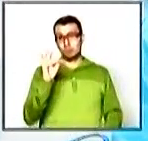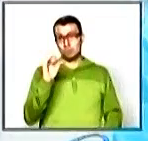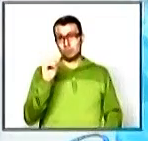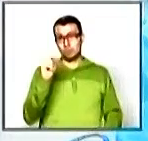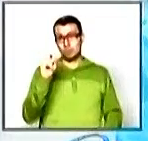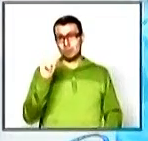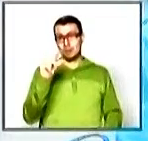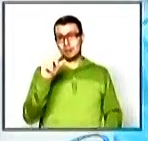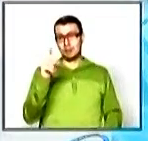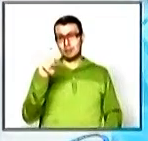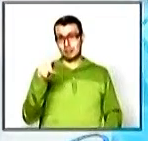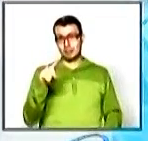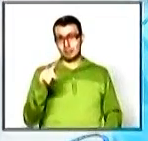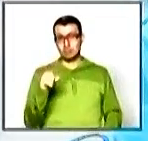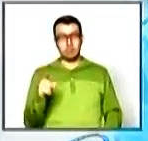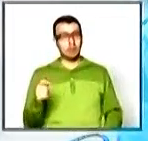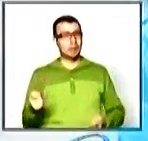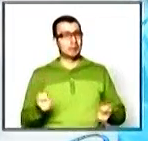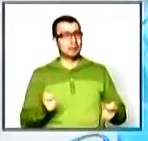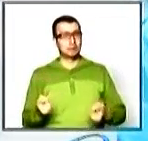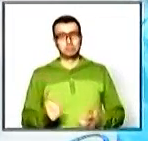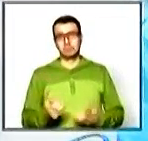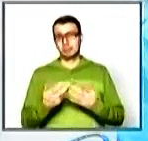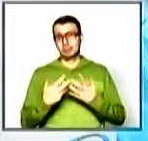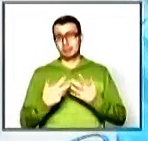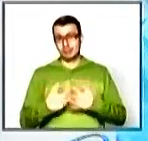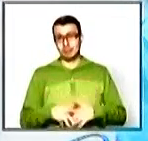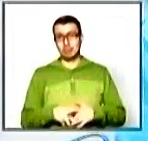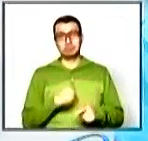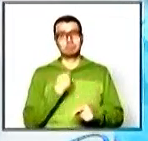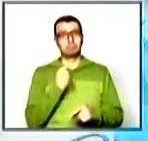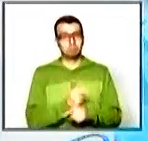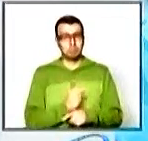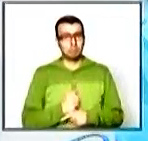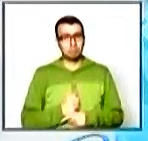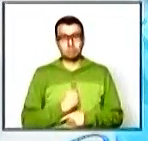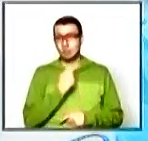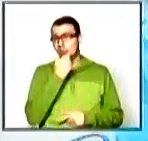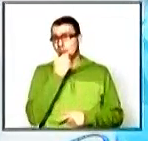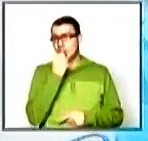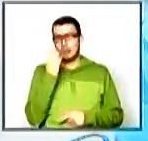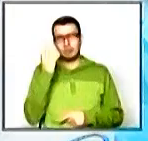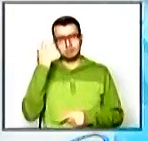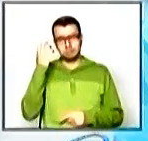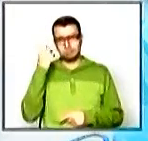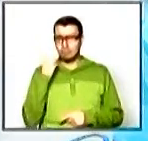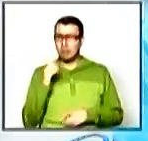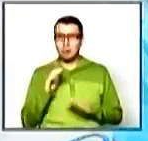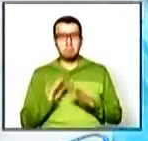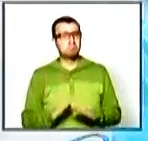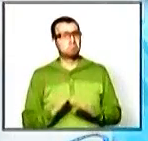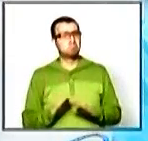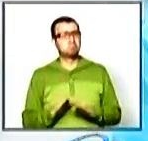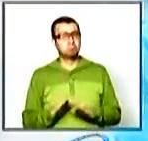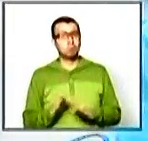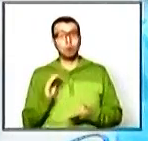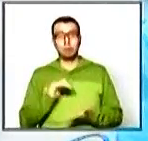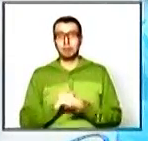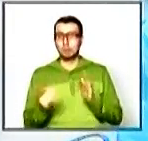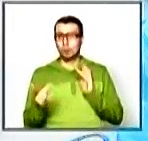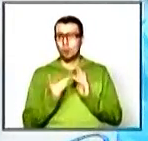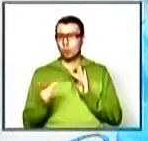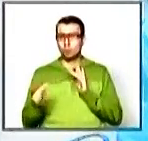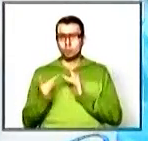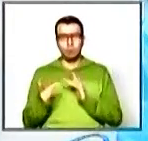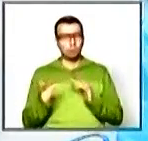nuestro sistema energético, un sistema energético que viene deshabilitado desde hace mucho tiempo, y cuando empezamos a reconectar con esa fuente de